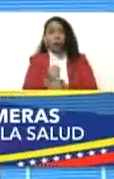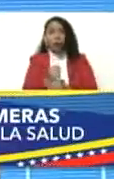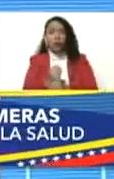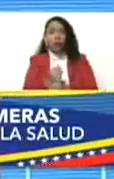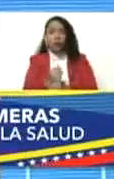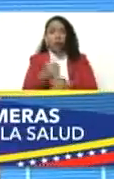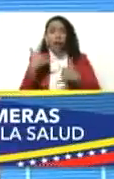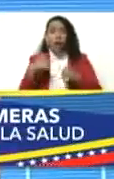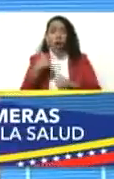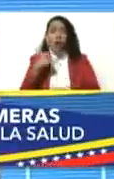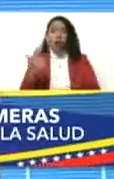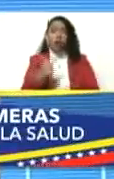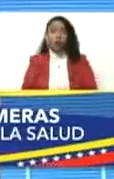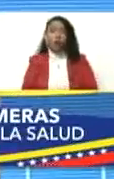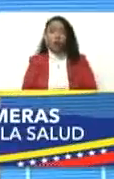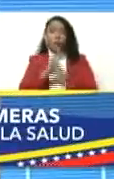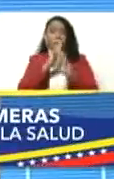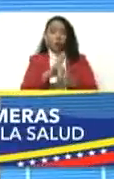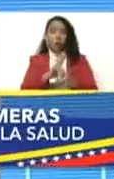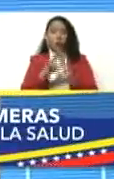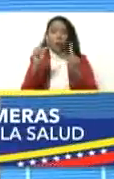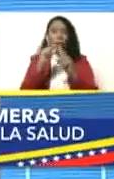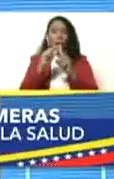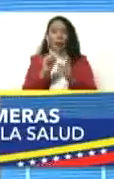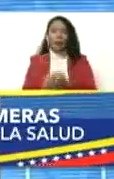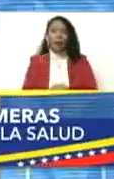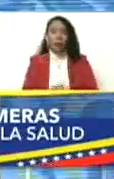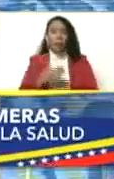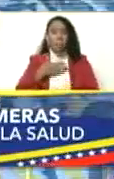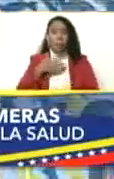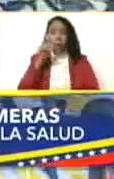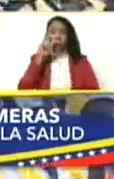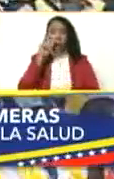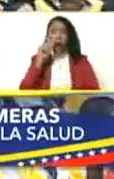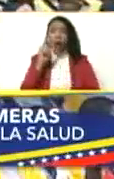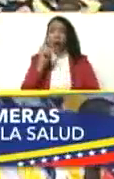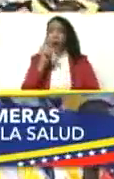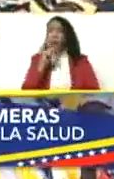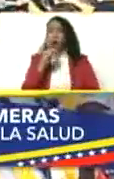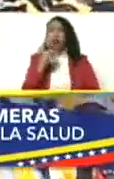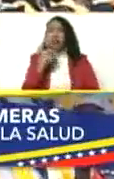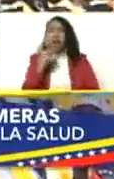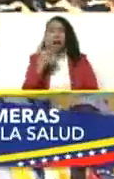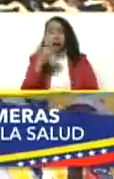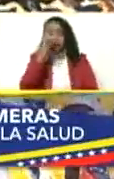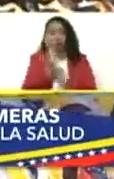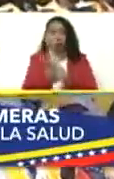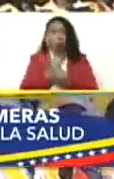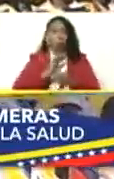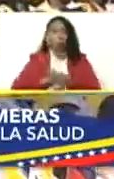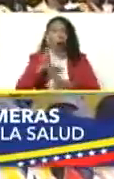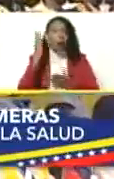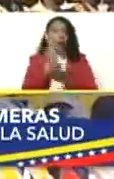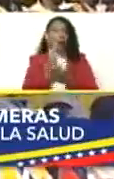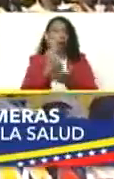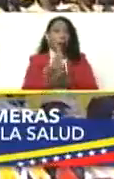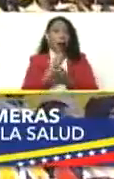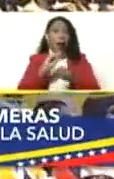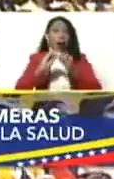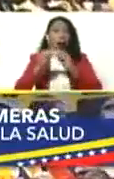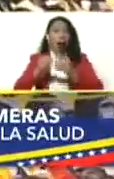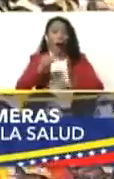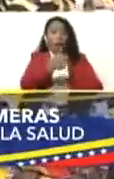hijo dijo, cito, "Para mi padre probablemente no exista tal obra, porque siempre lo que realizaba